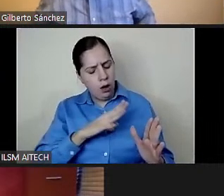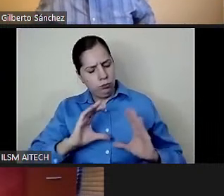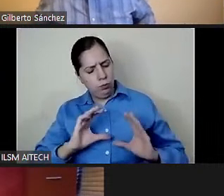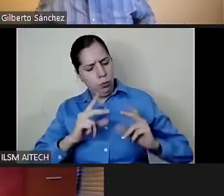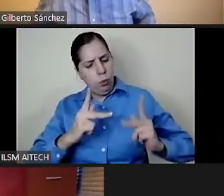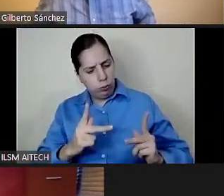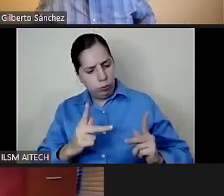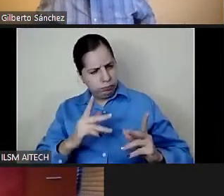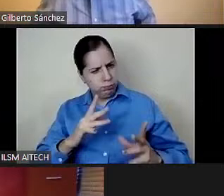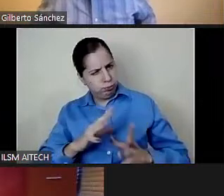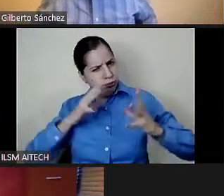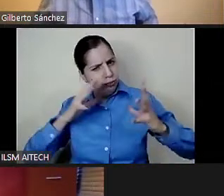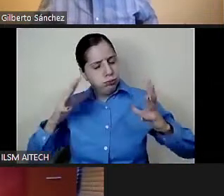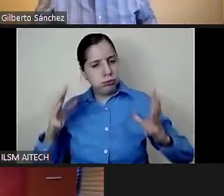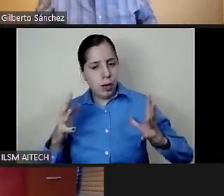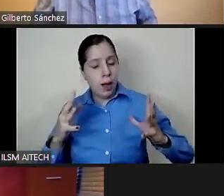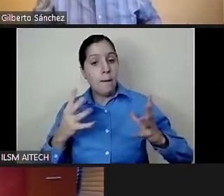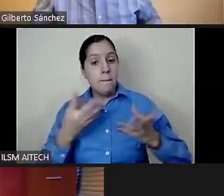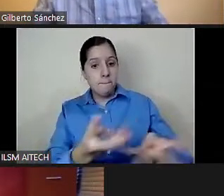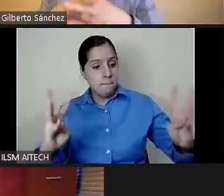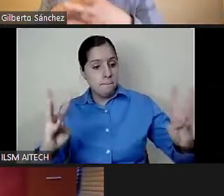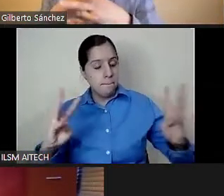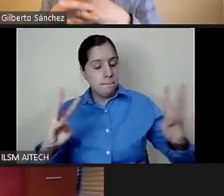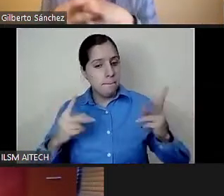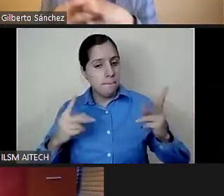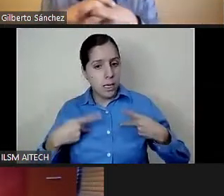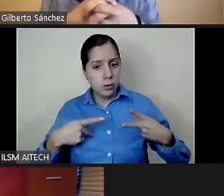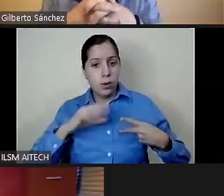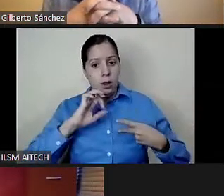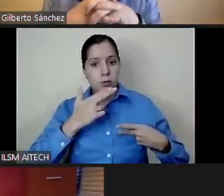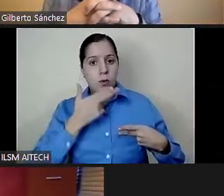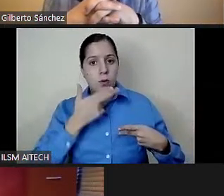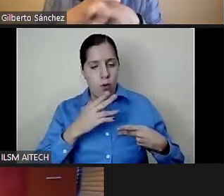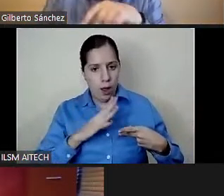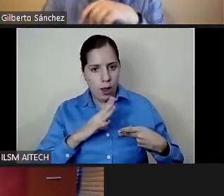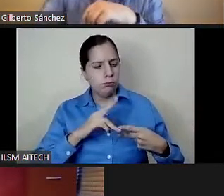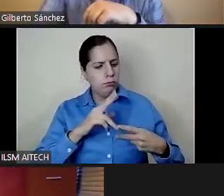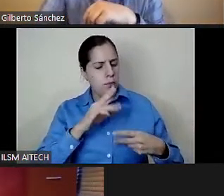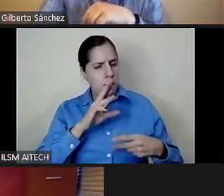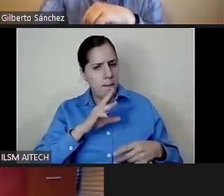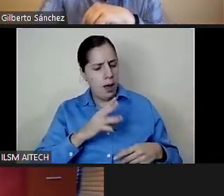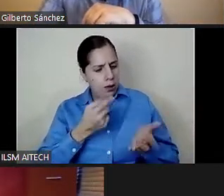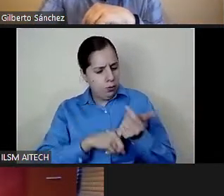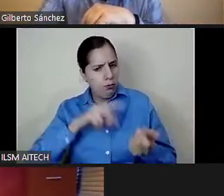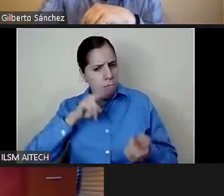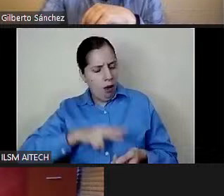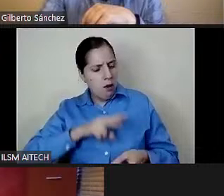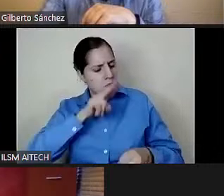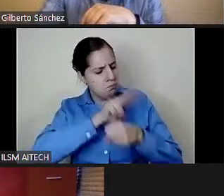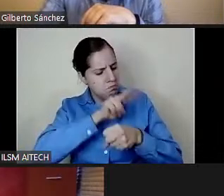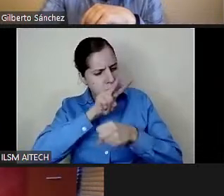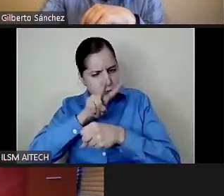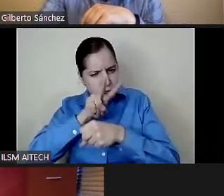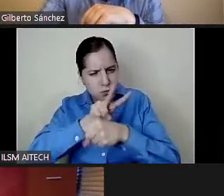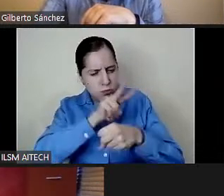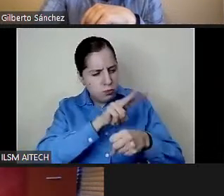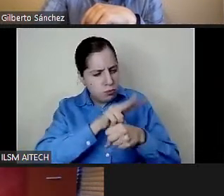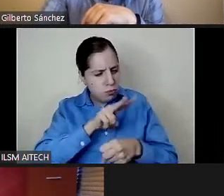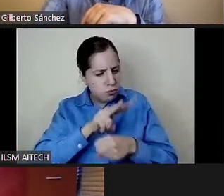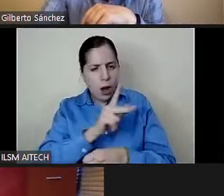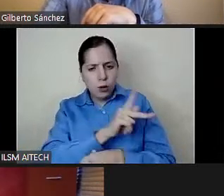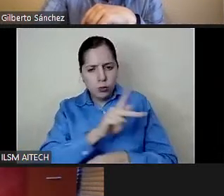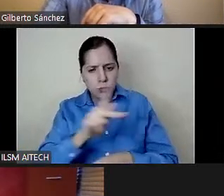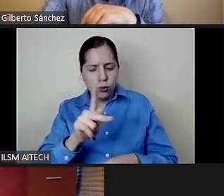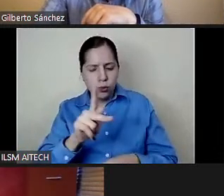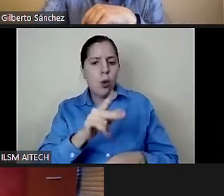la sociedad, ¿no? Y con la propia ciudadanía. El vigilar cada uno de los actos del proceso electoral, pues contribuye a la